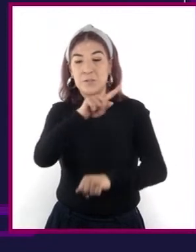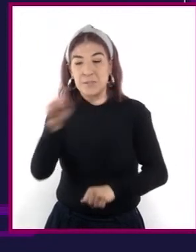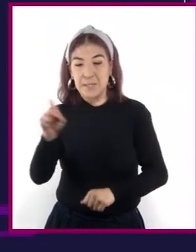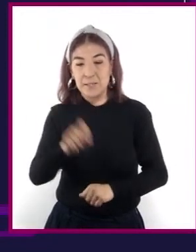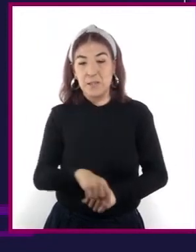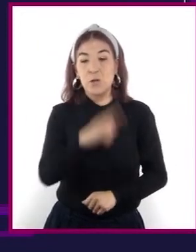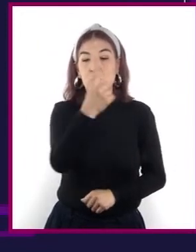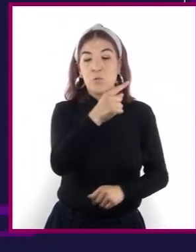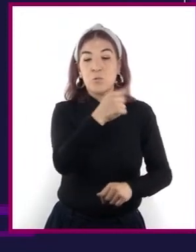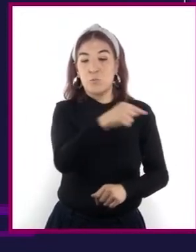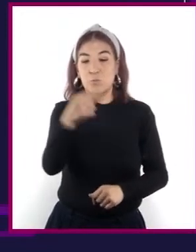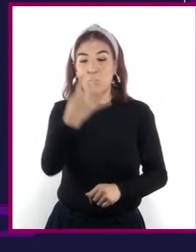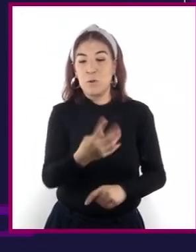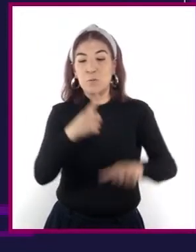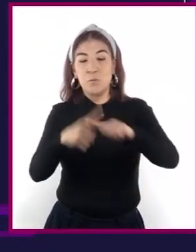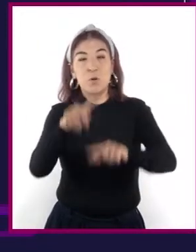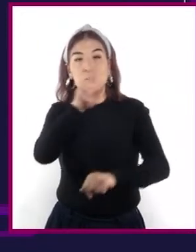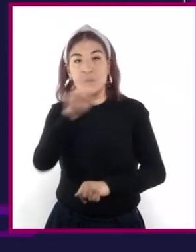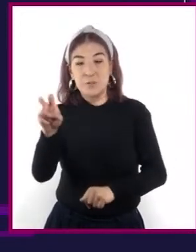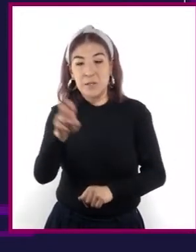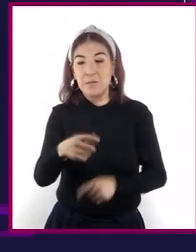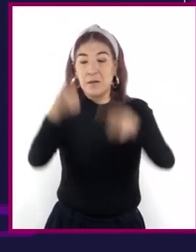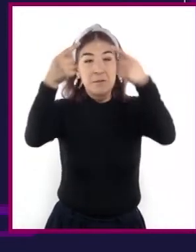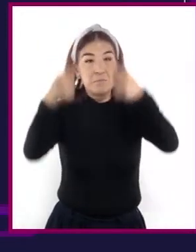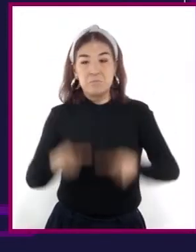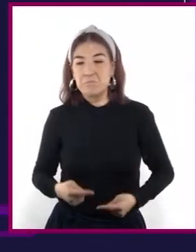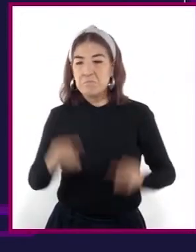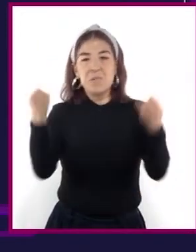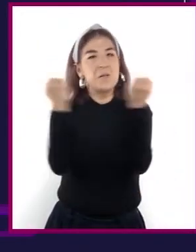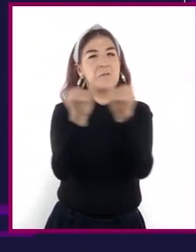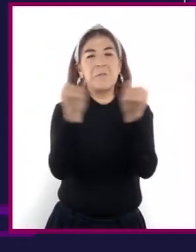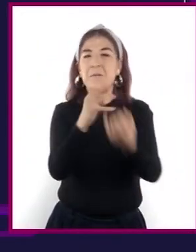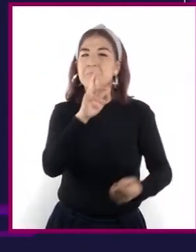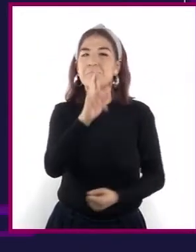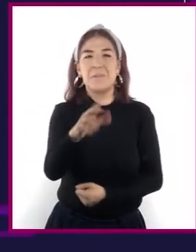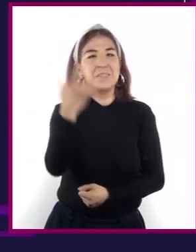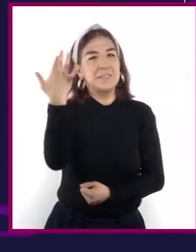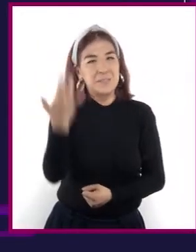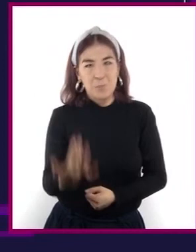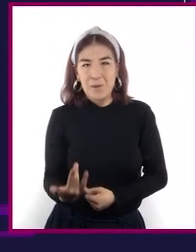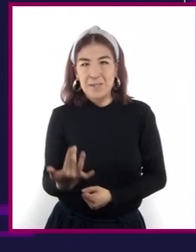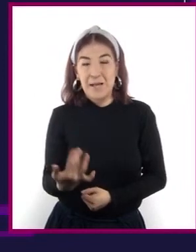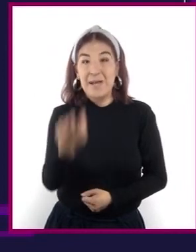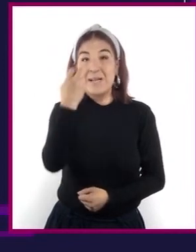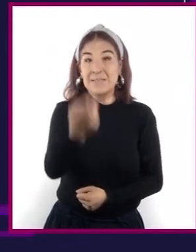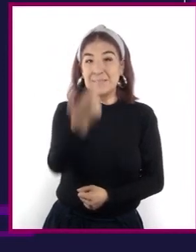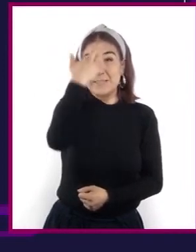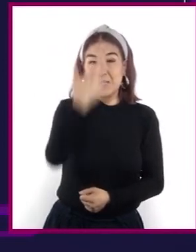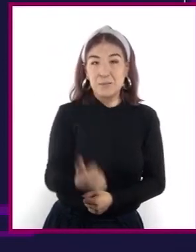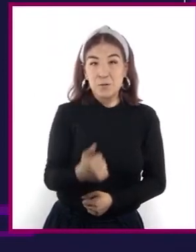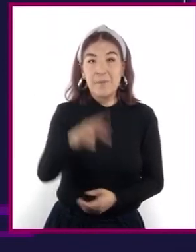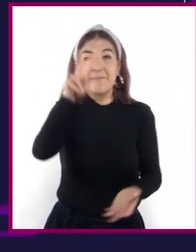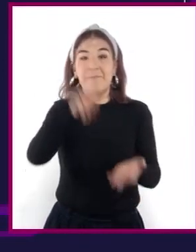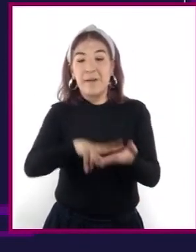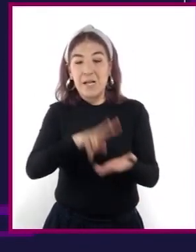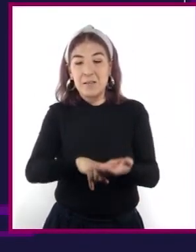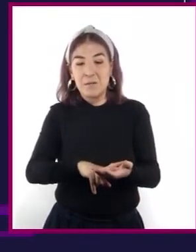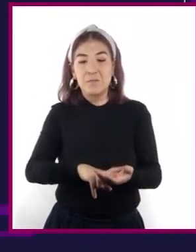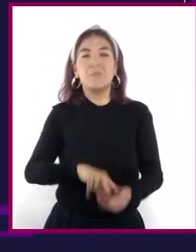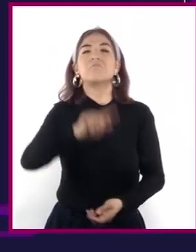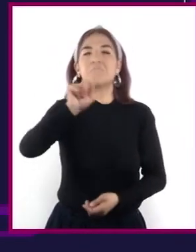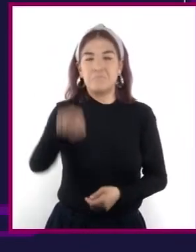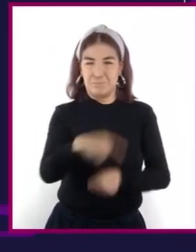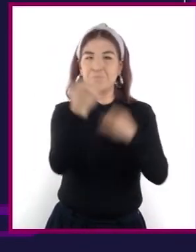por 200, en todos los casos el producto es 50. Por tal razón, decimos que los valores